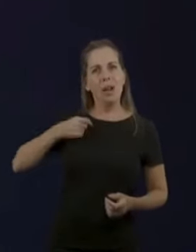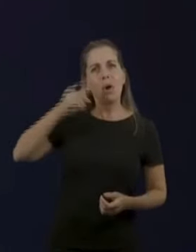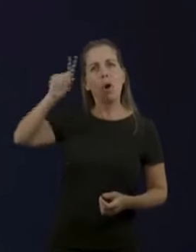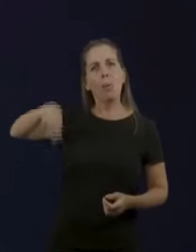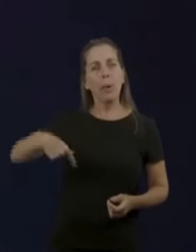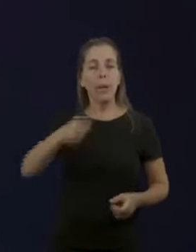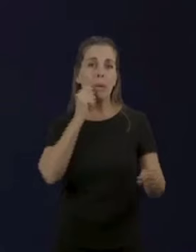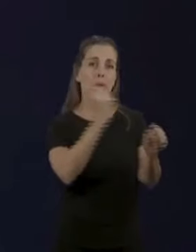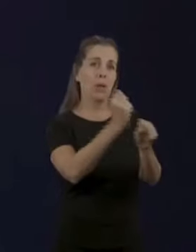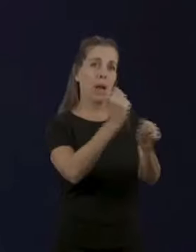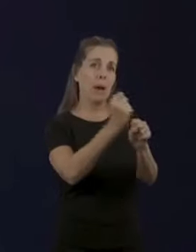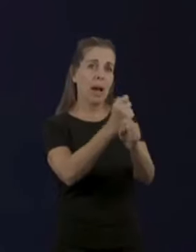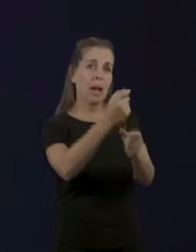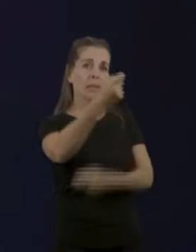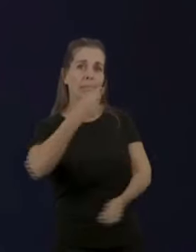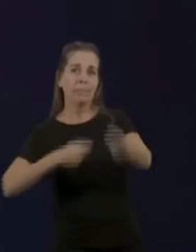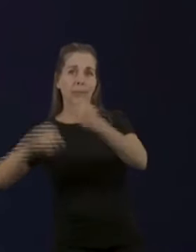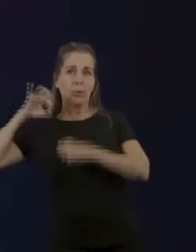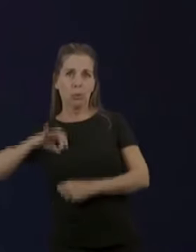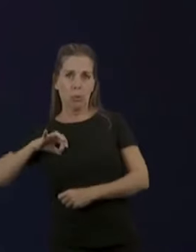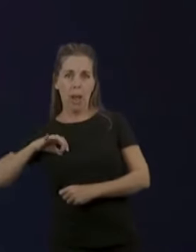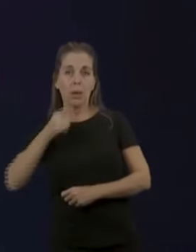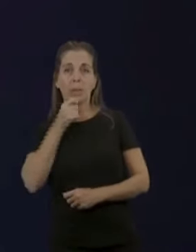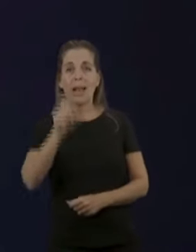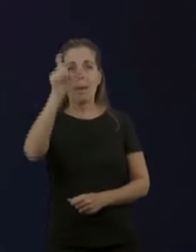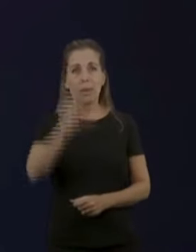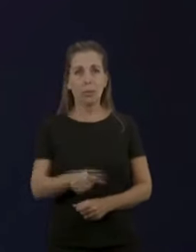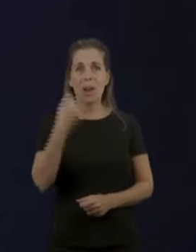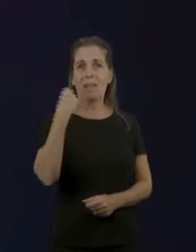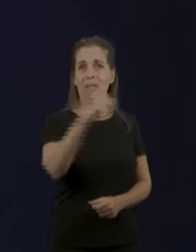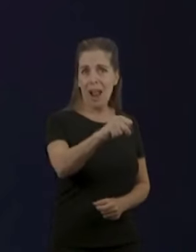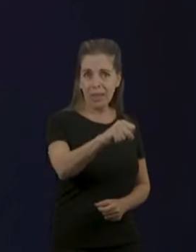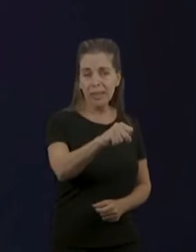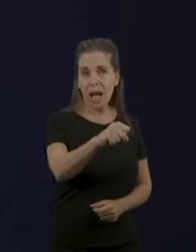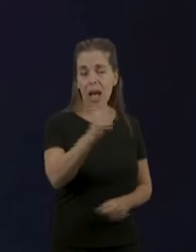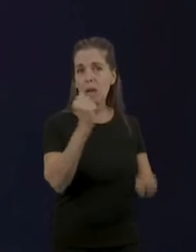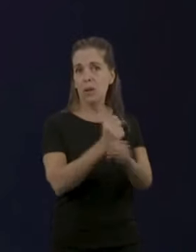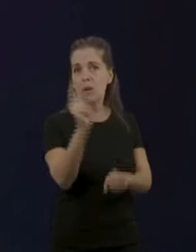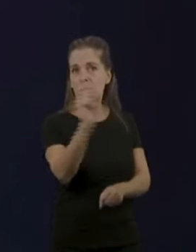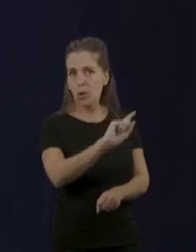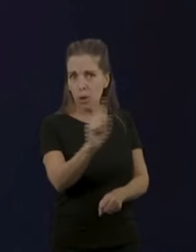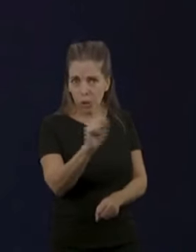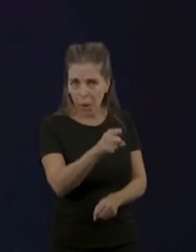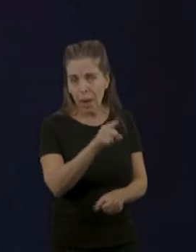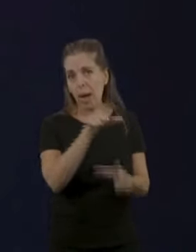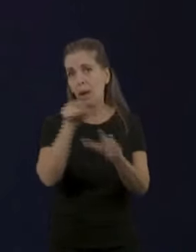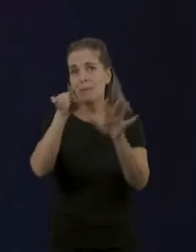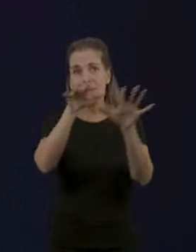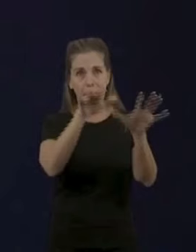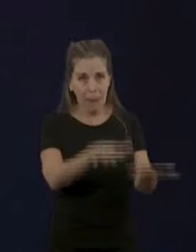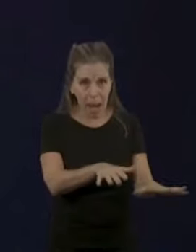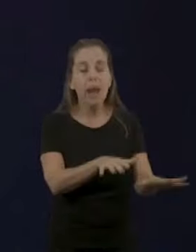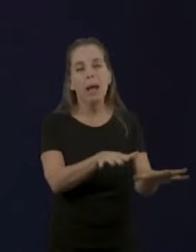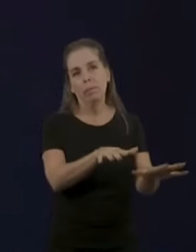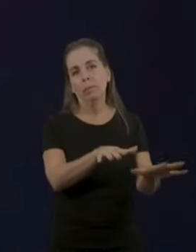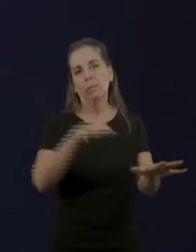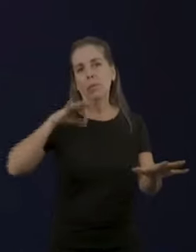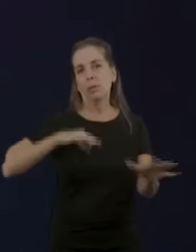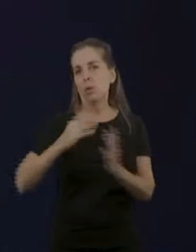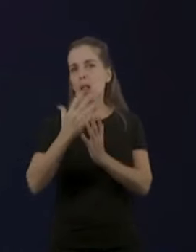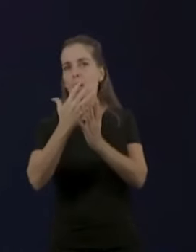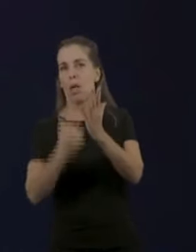entonces si no hay de trabajo no hay salario en este caso si no hay el que no va a trabajar porque se adhirió al paro efectivamente no